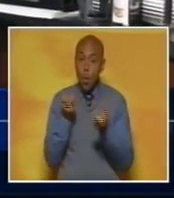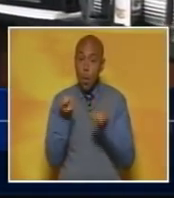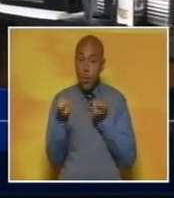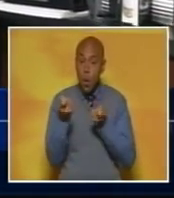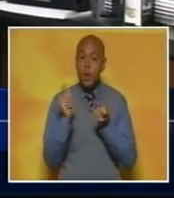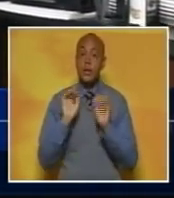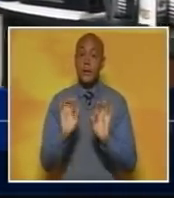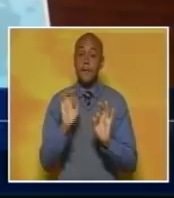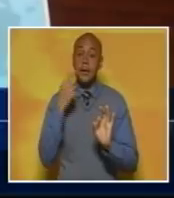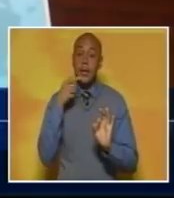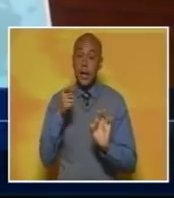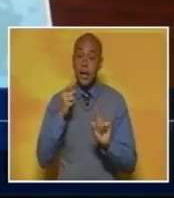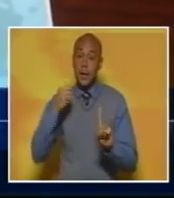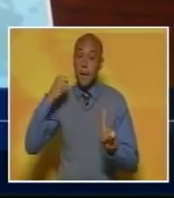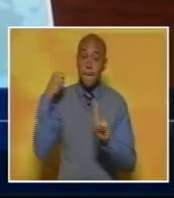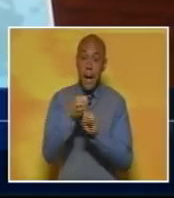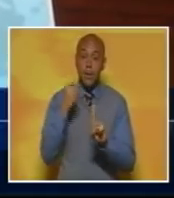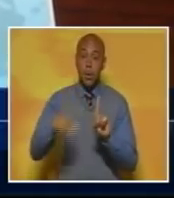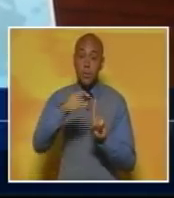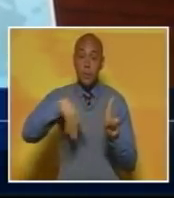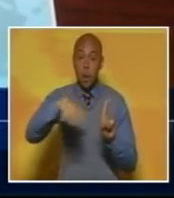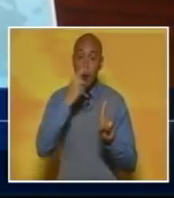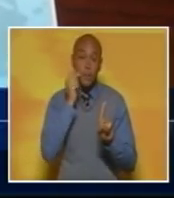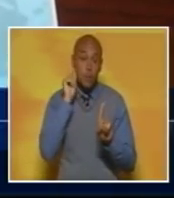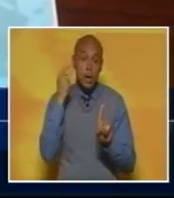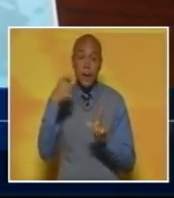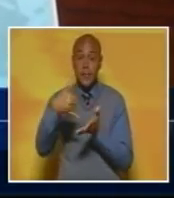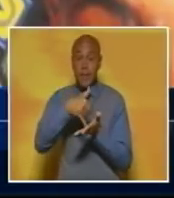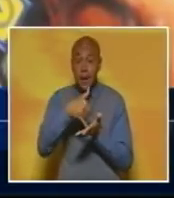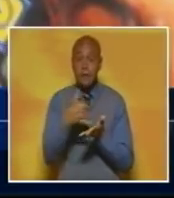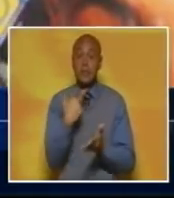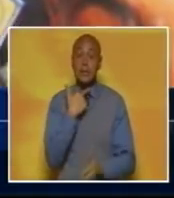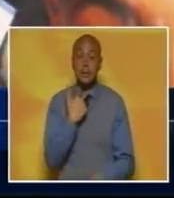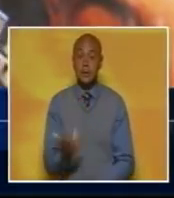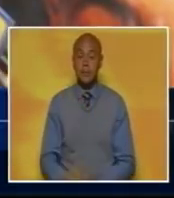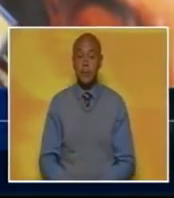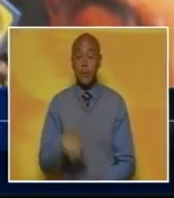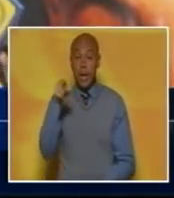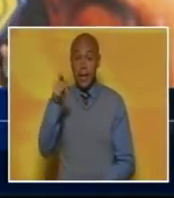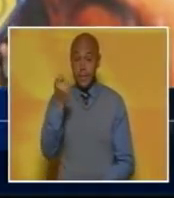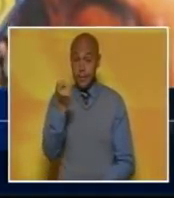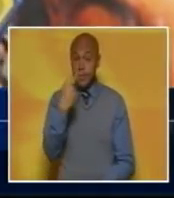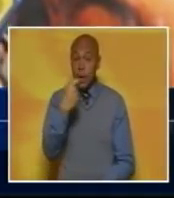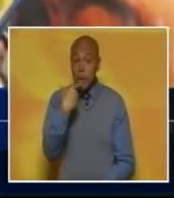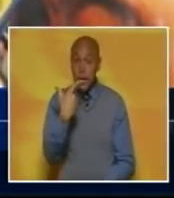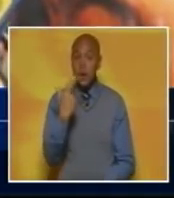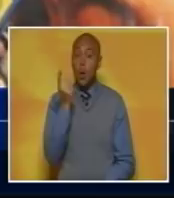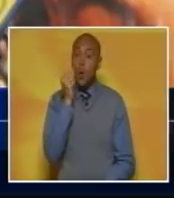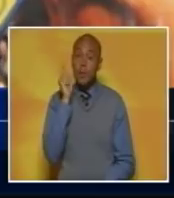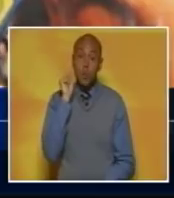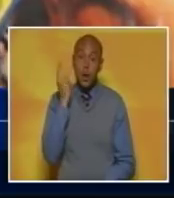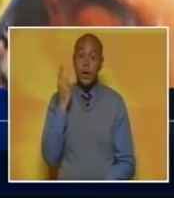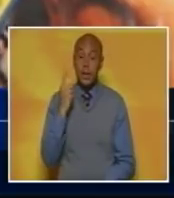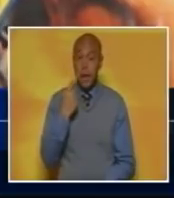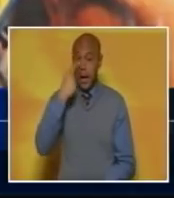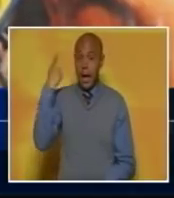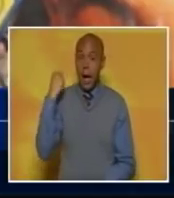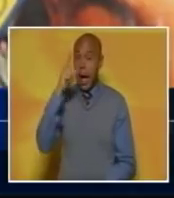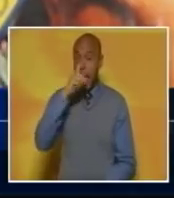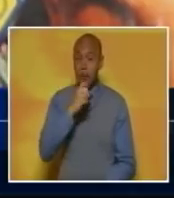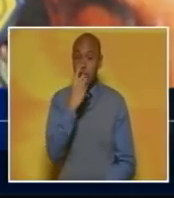para mitigar el impacto en la población más vulnerable. Esos medicamentos que se lograron a través de la donación en el año